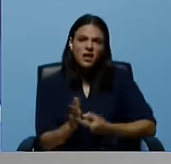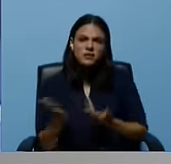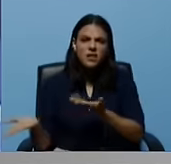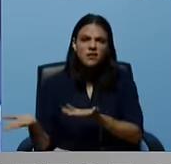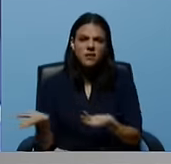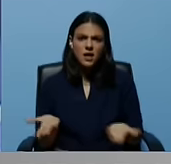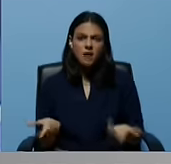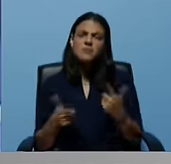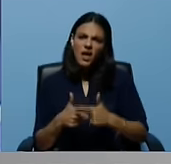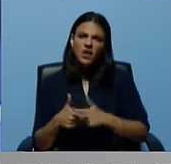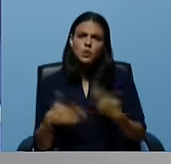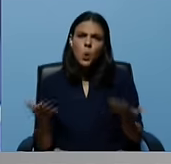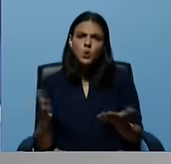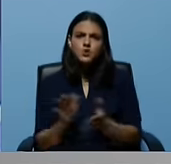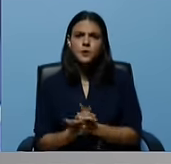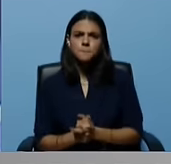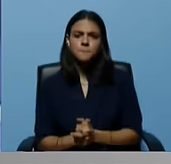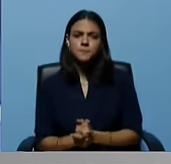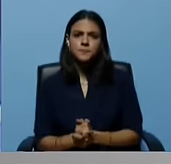Entonces,